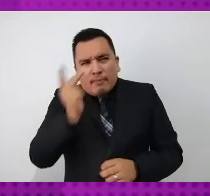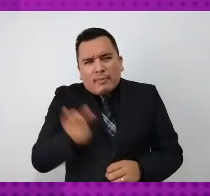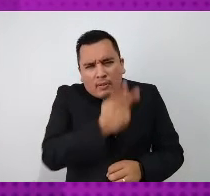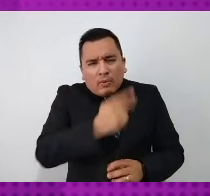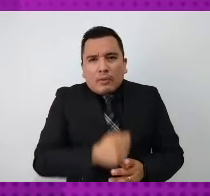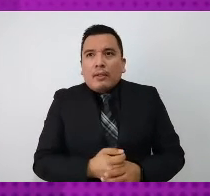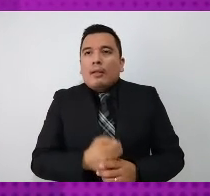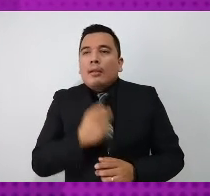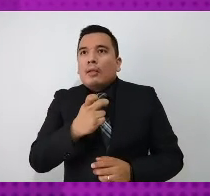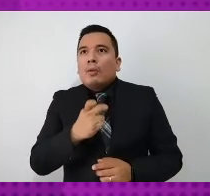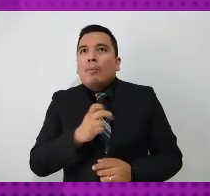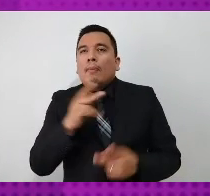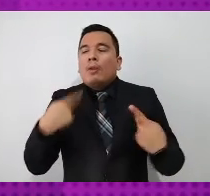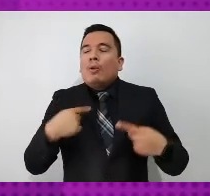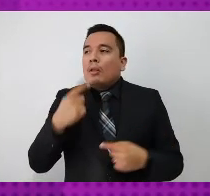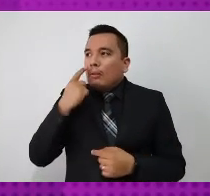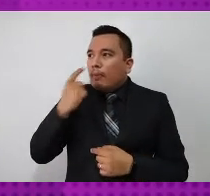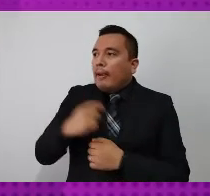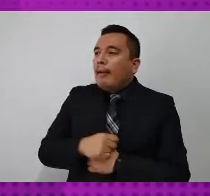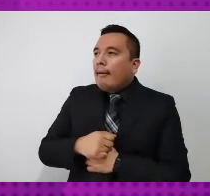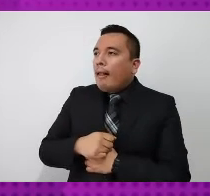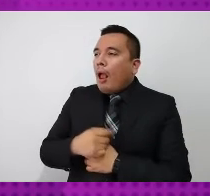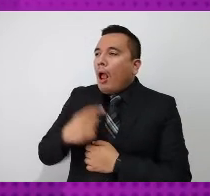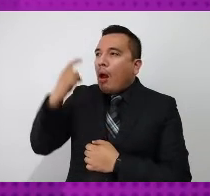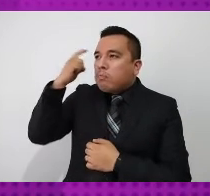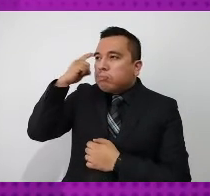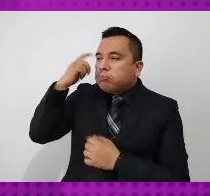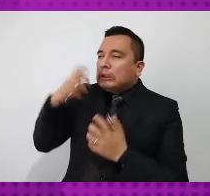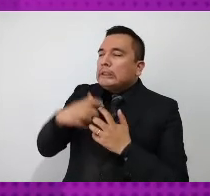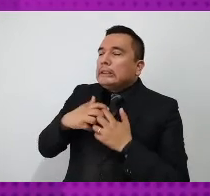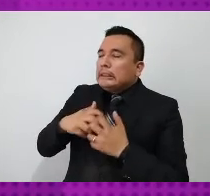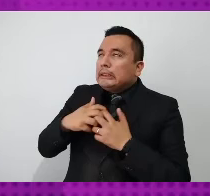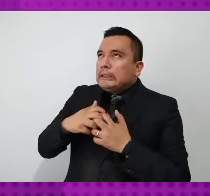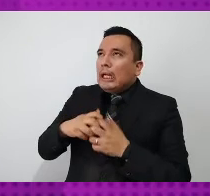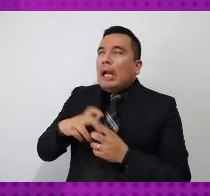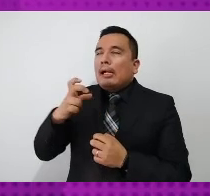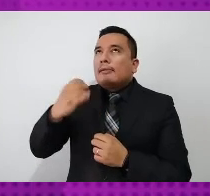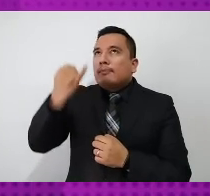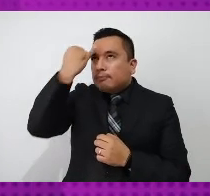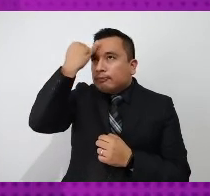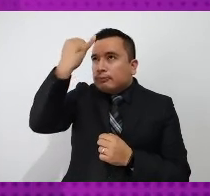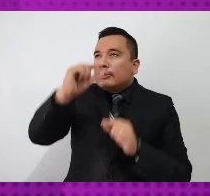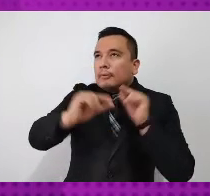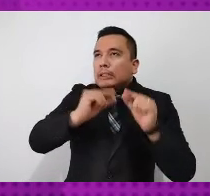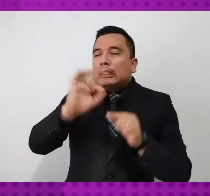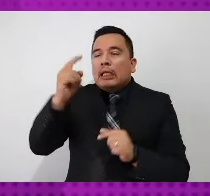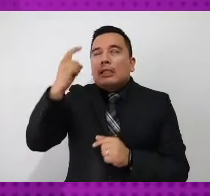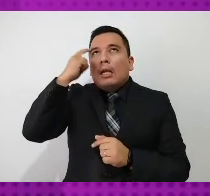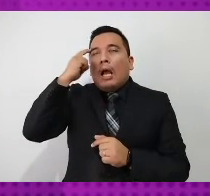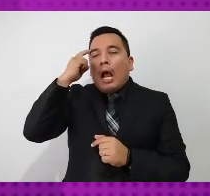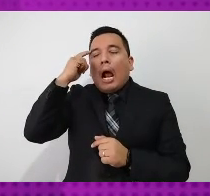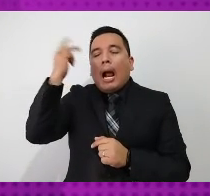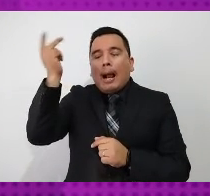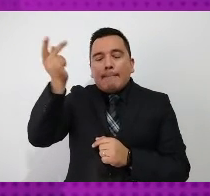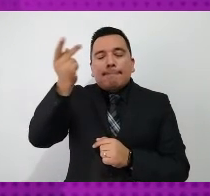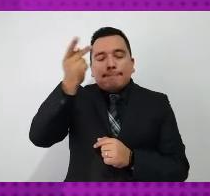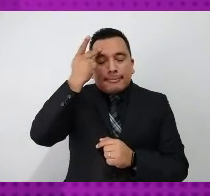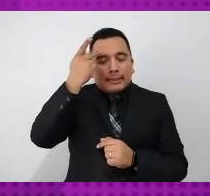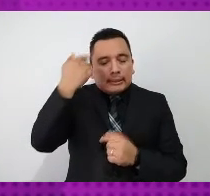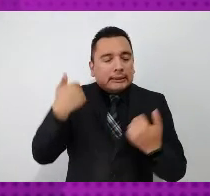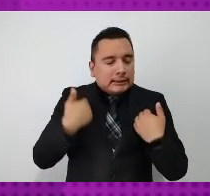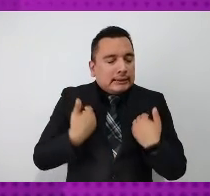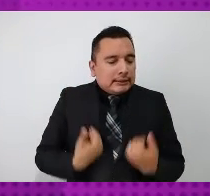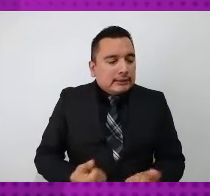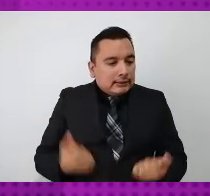mover en la cabeza de las personas ya empieza a generar o ya da una semilla decir si es cierto sé a lo mejor se me va pasando pero tienes